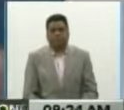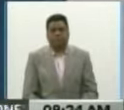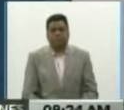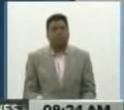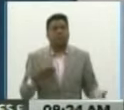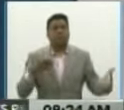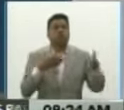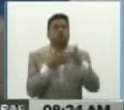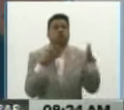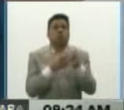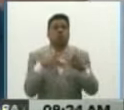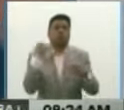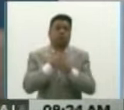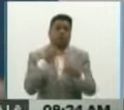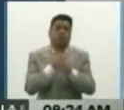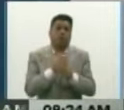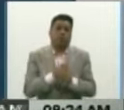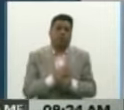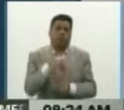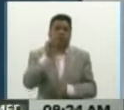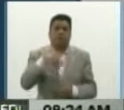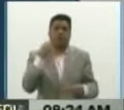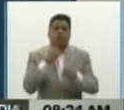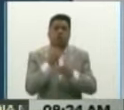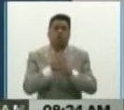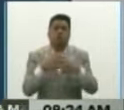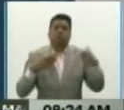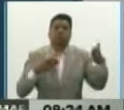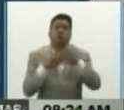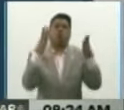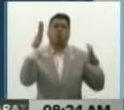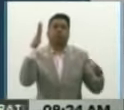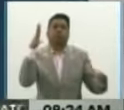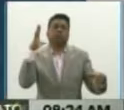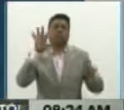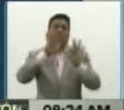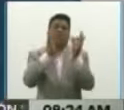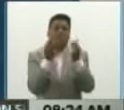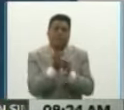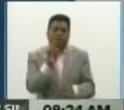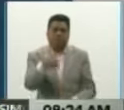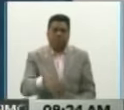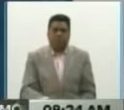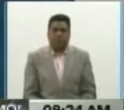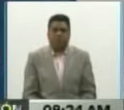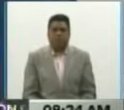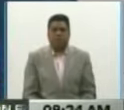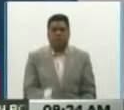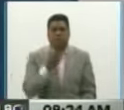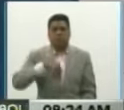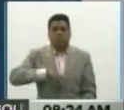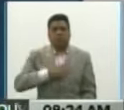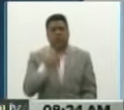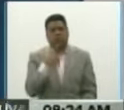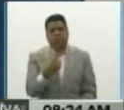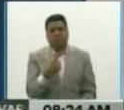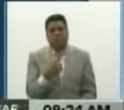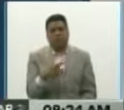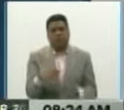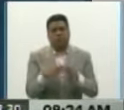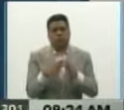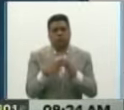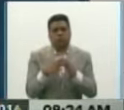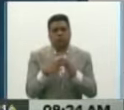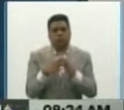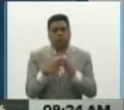en contra de los trabajadores y también en contra de los familiares, efectivamente. Nosotros queremos denunciar públicamente